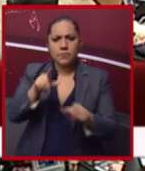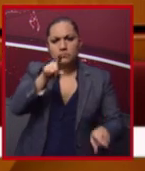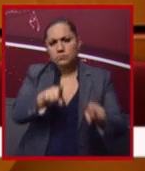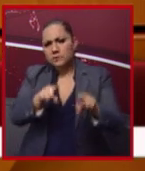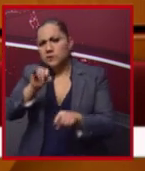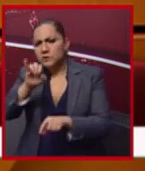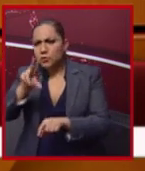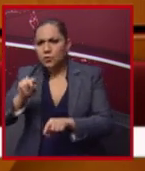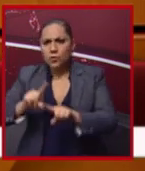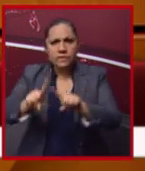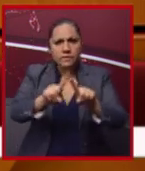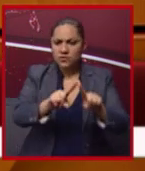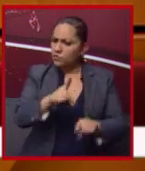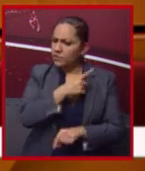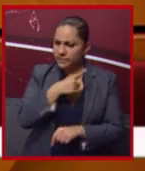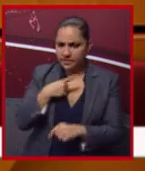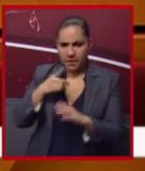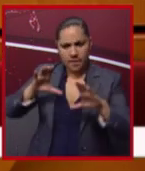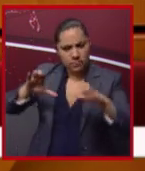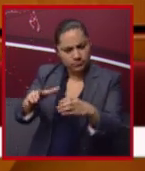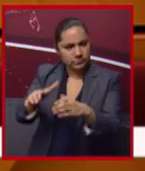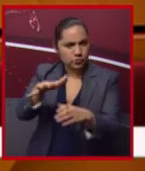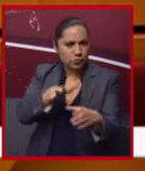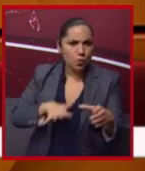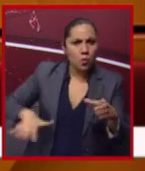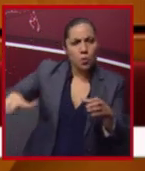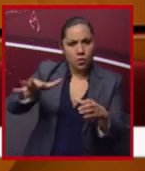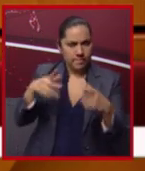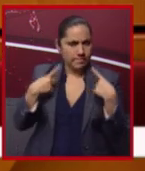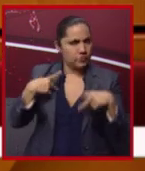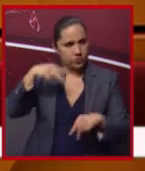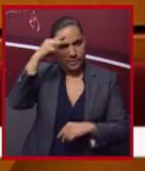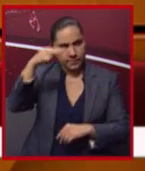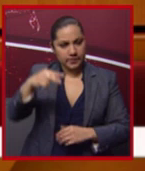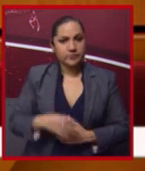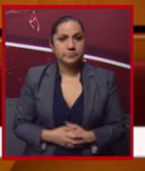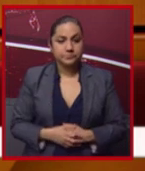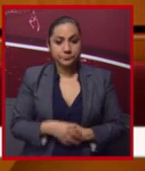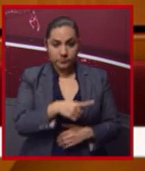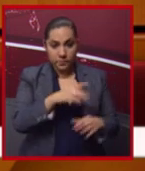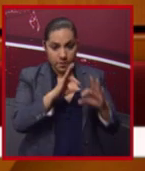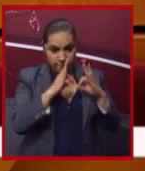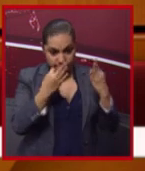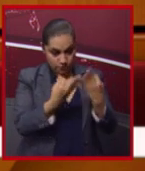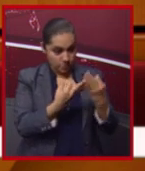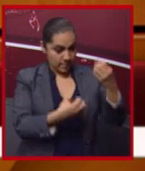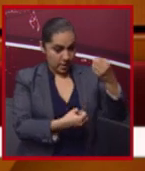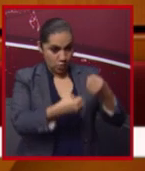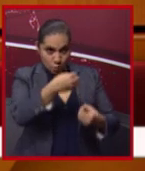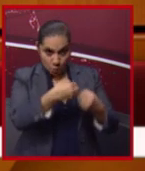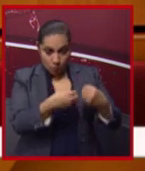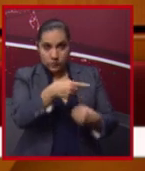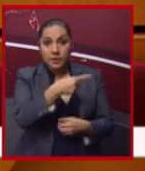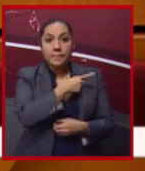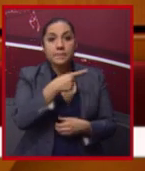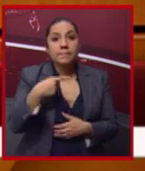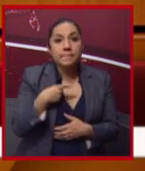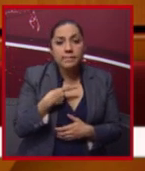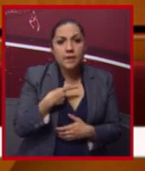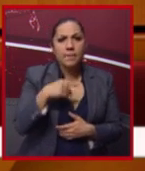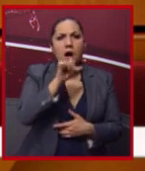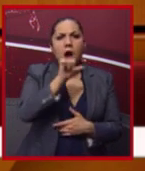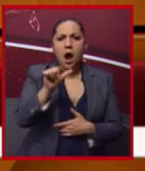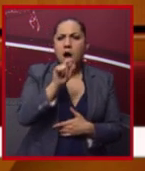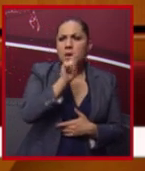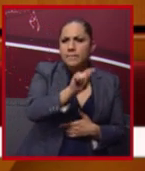La Suprema Corte ha de defender la libertad de aquellos espíritus cautivos, de los espíritus que tienen